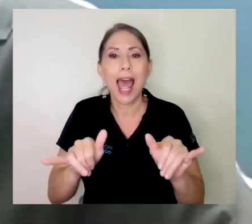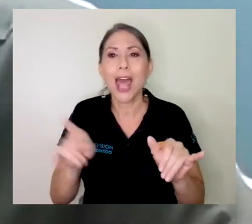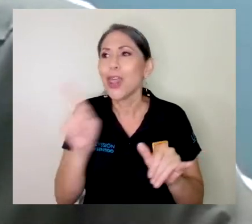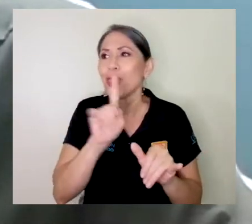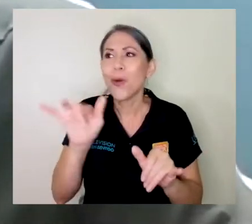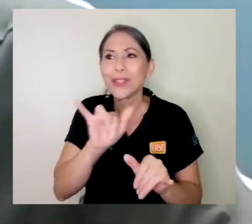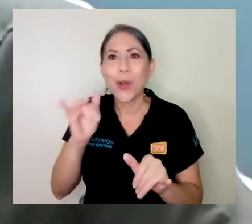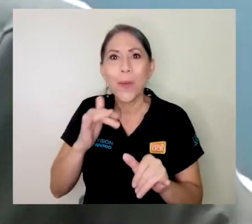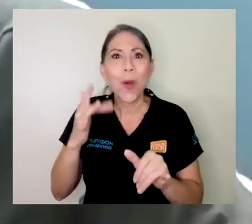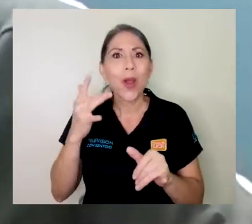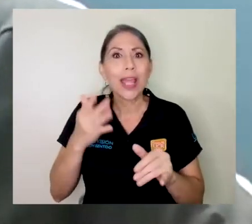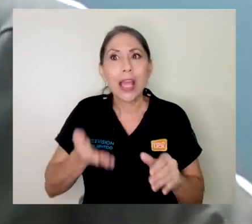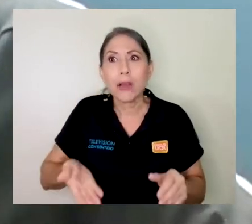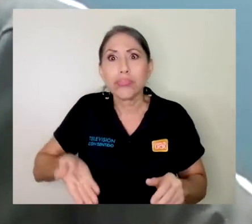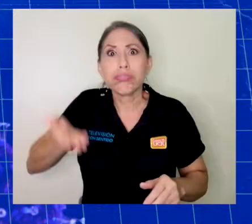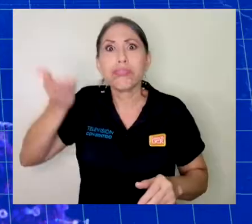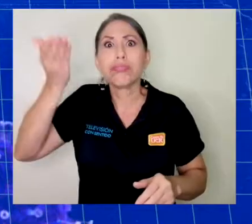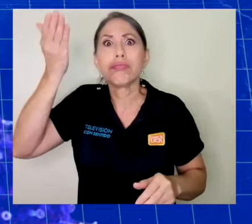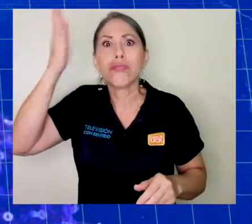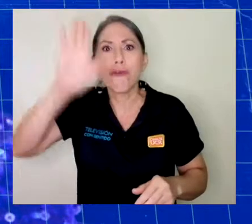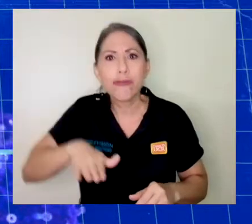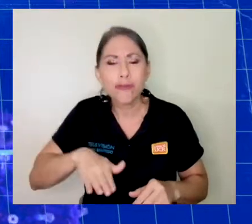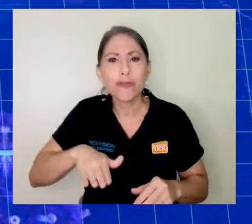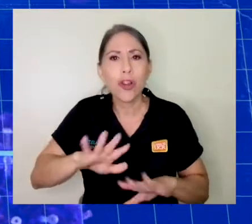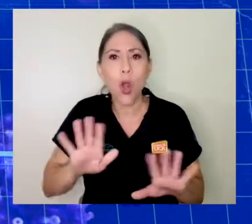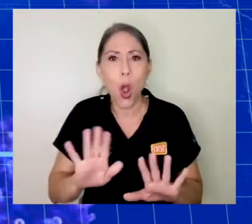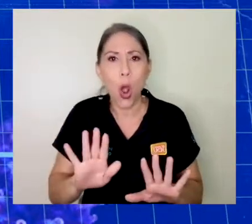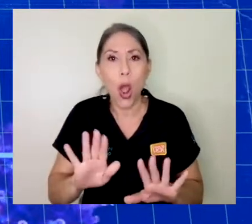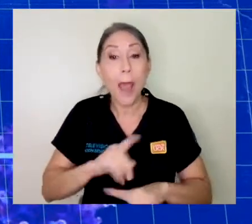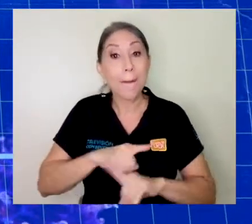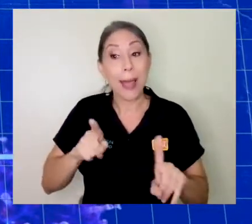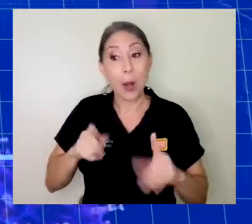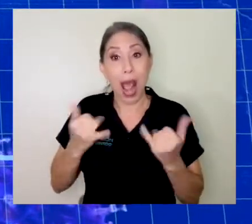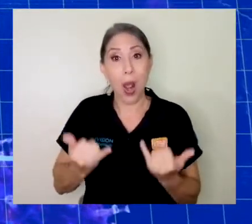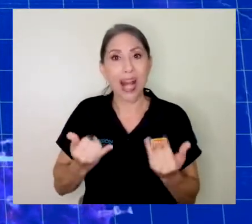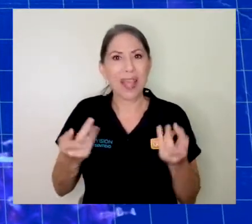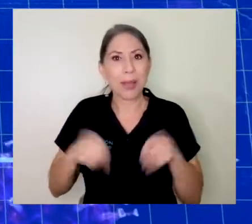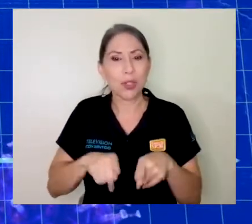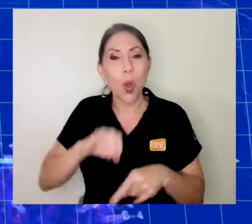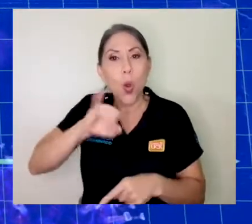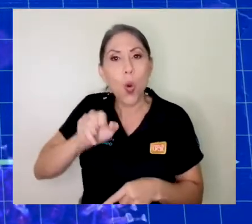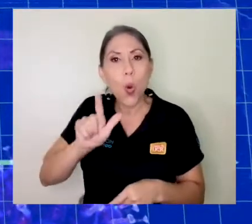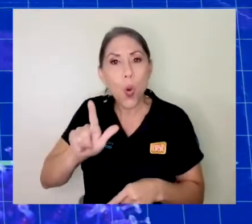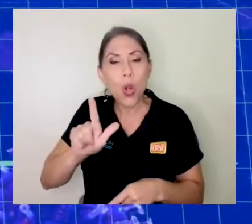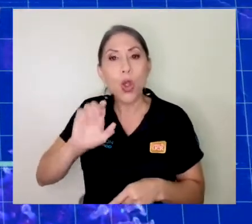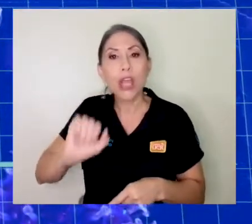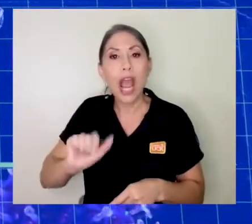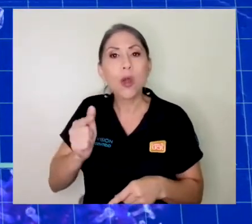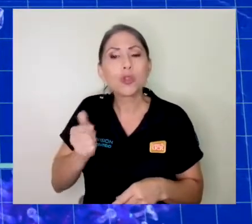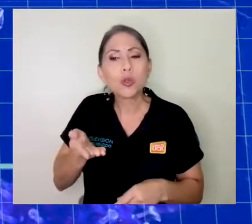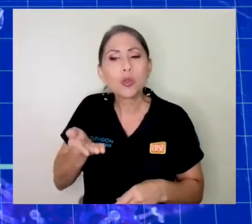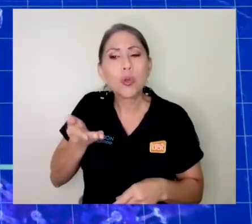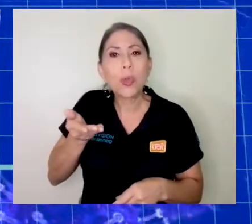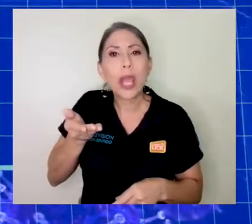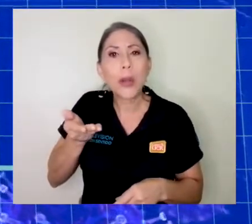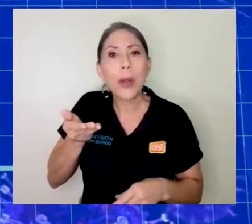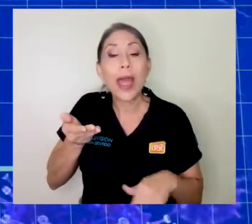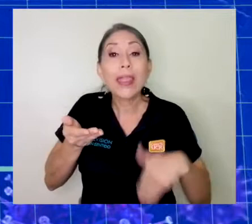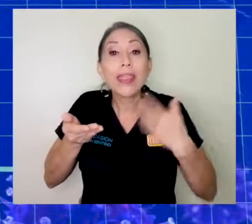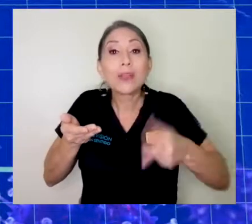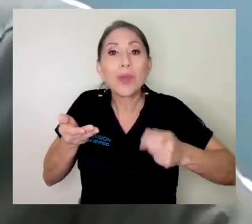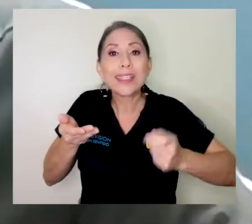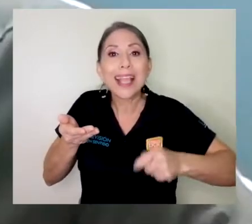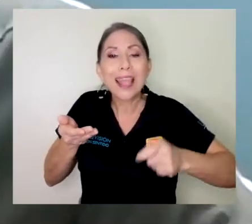y luego rápidamente bajan, sino que aquí subieron entre julio y agosto, volvieron a subir un poquito en